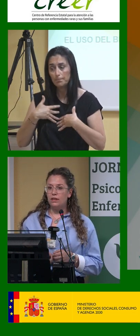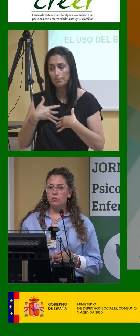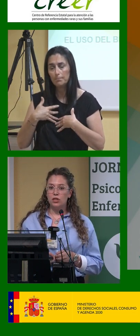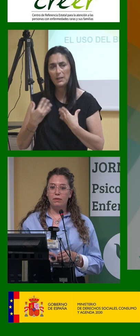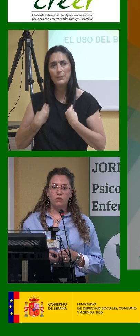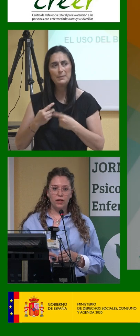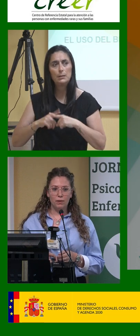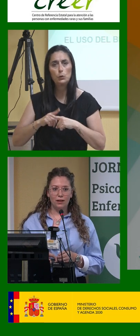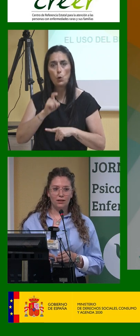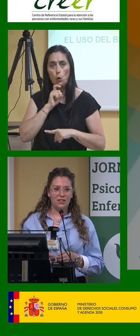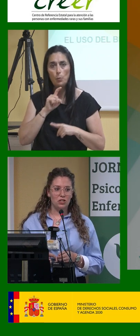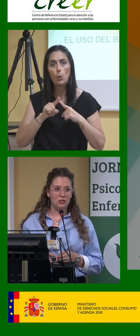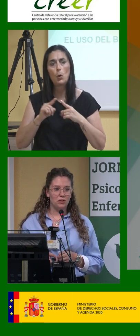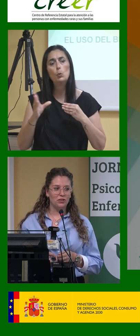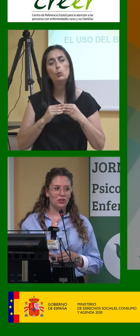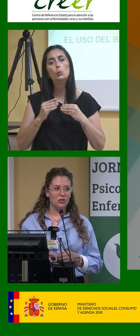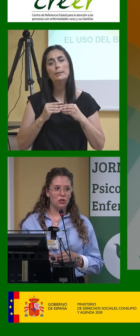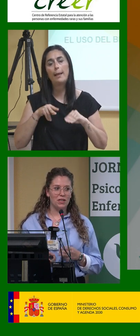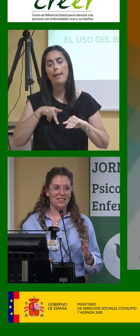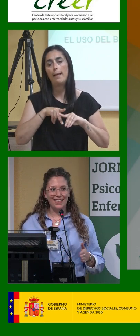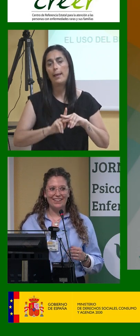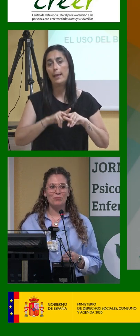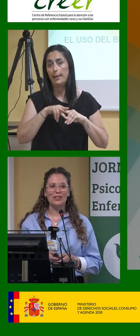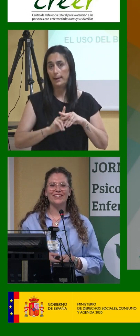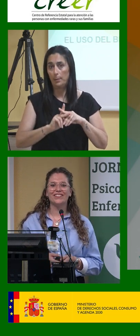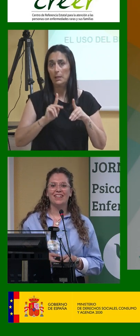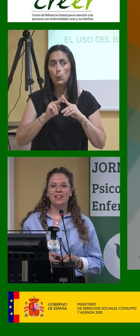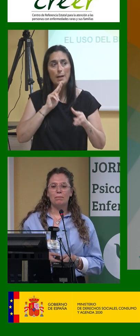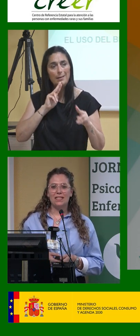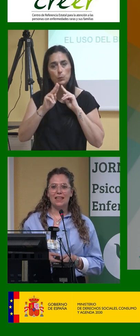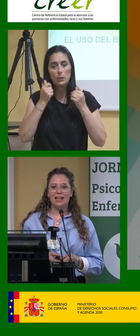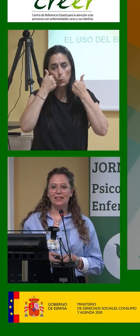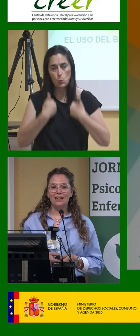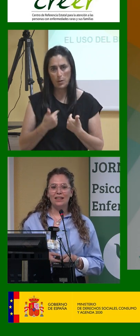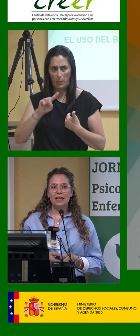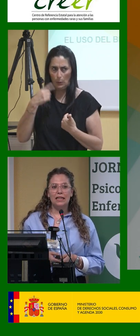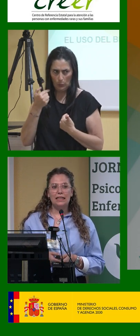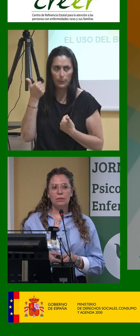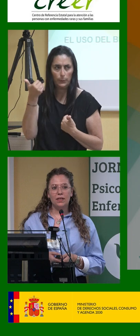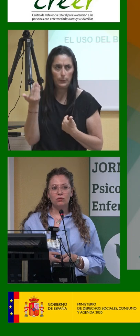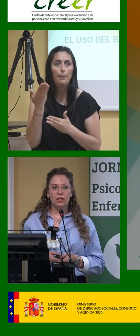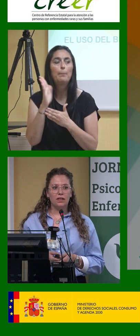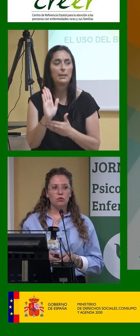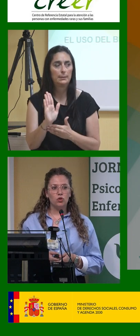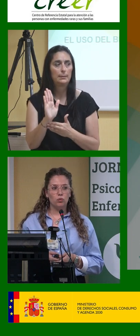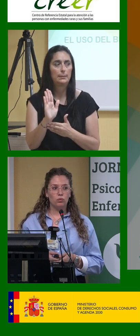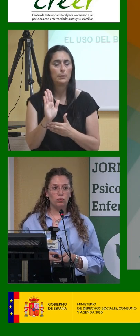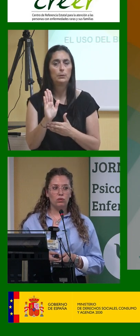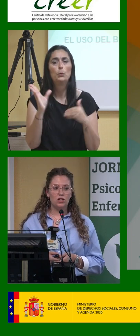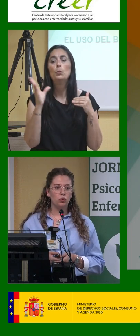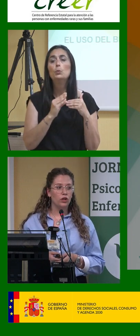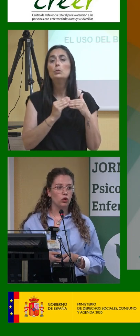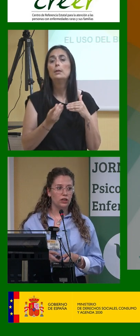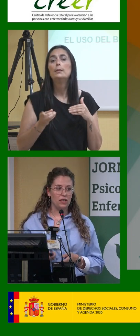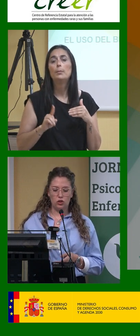ello utilizamos el biofeedback, que es un instrumento que os presentaré un poquito más adelante, y también utilizamos